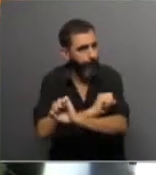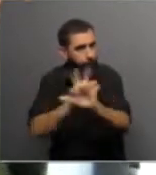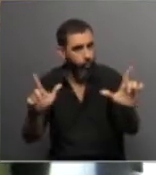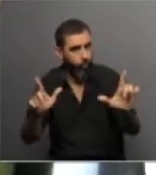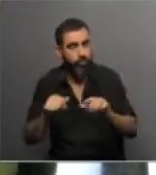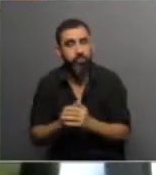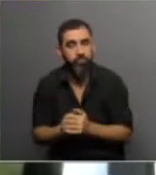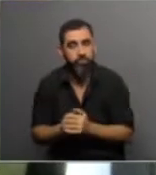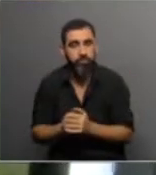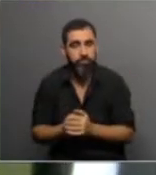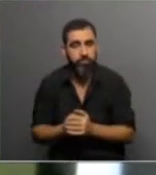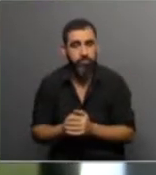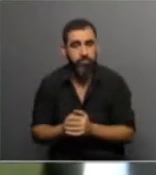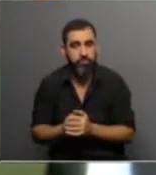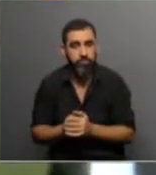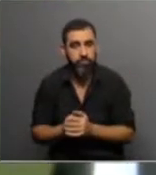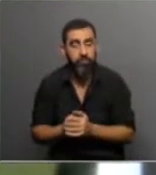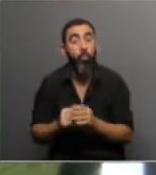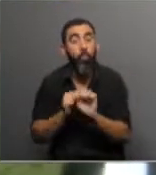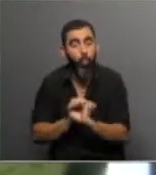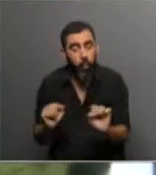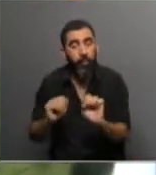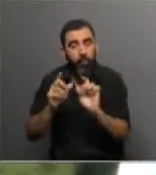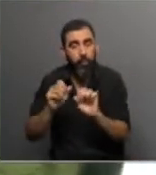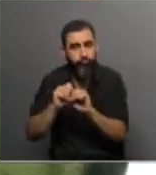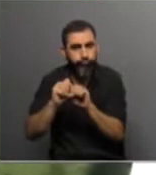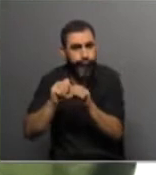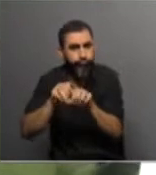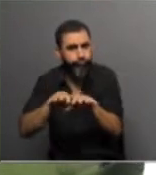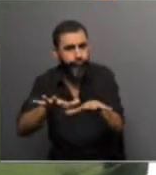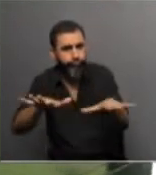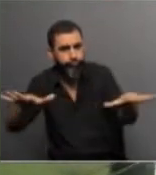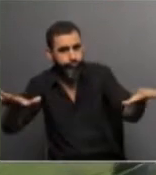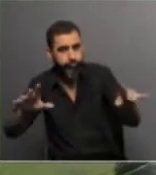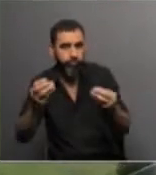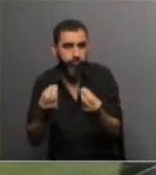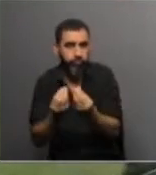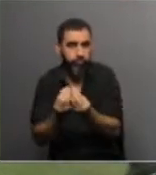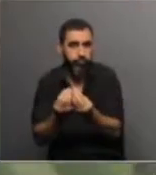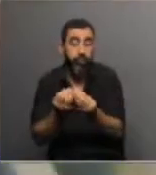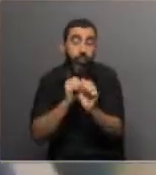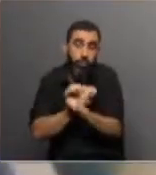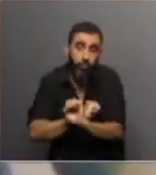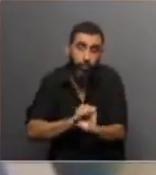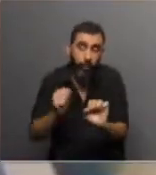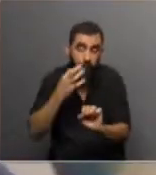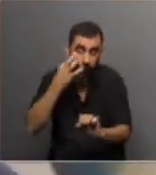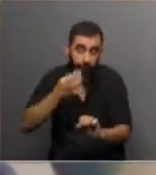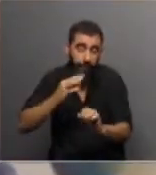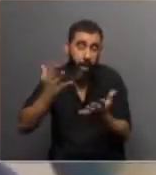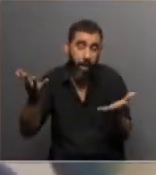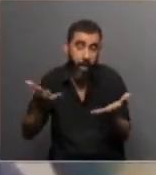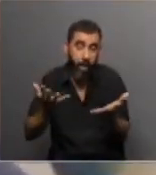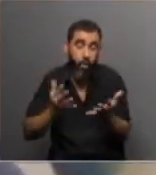es probable que digamos, que se esté dispersando y que en algún punto llegue a ser la variante